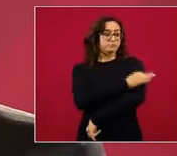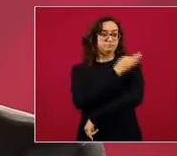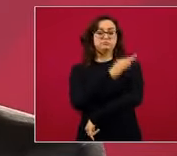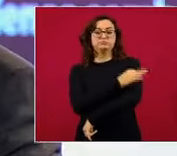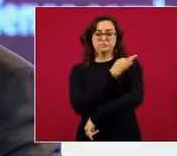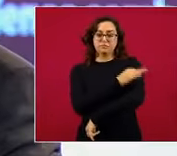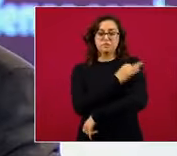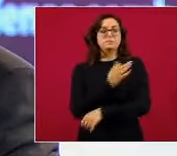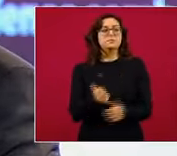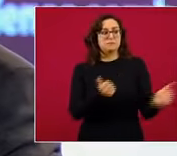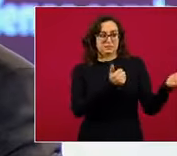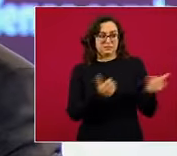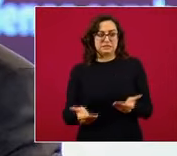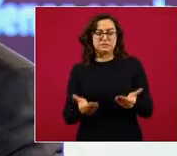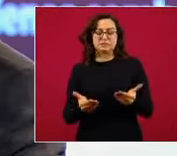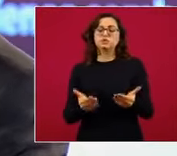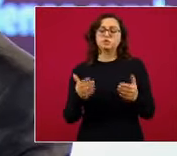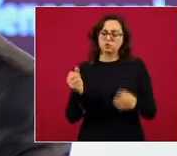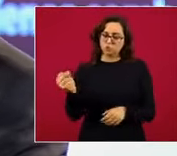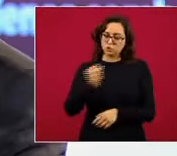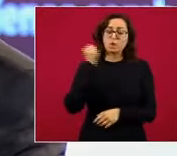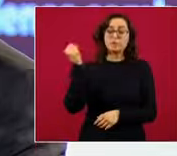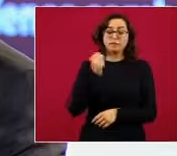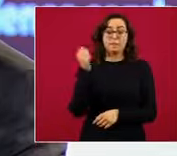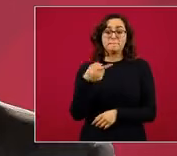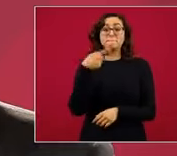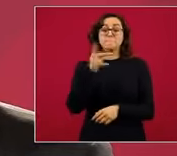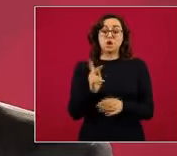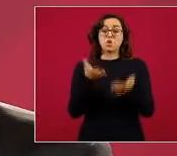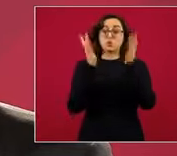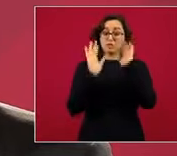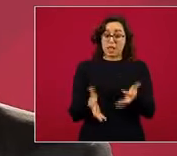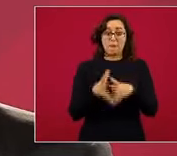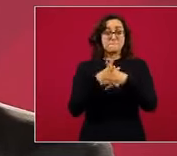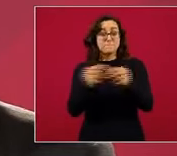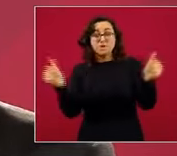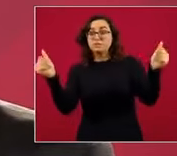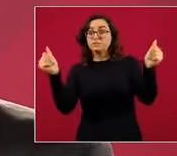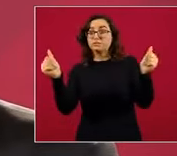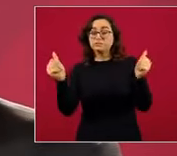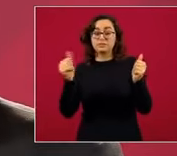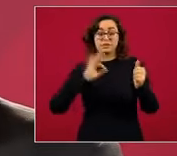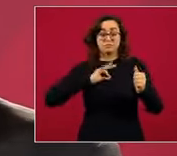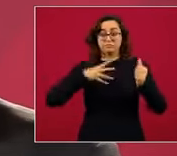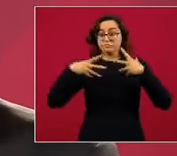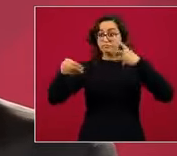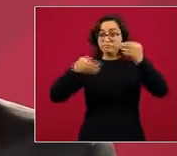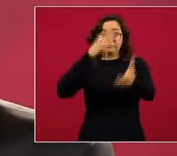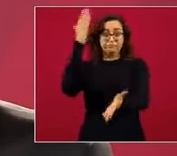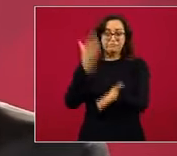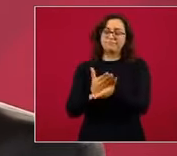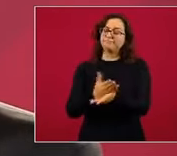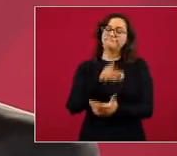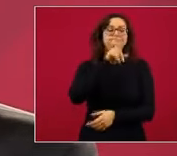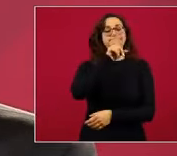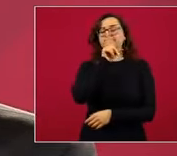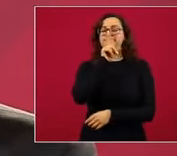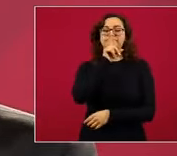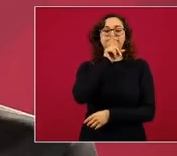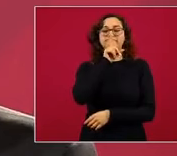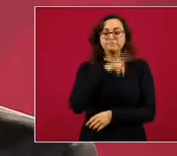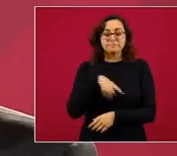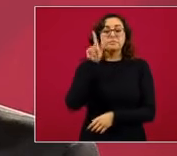vacuna, pero la vacuna no hace que inmediatamente se acabe la epidemia. Y vamos a explicar mañana, en el Pulso de la Salud, el